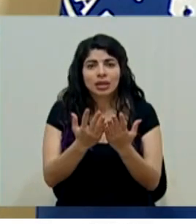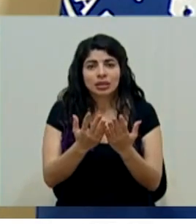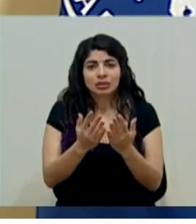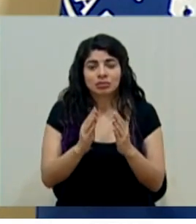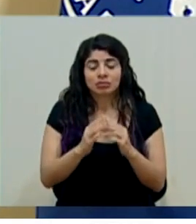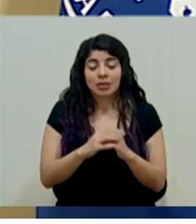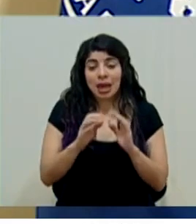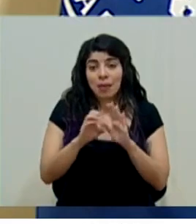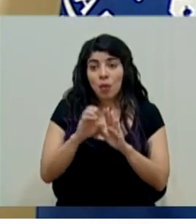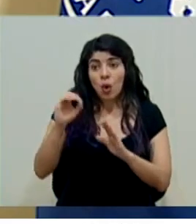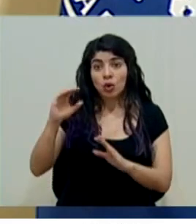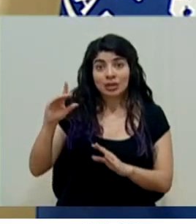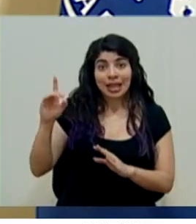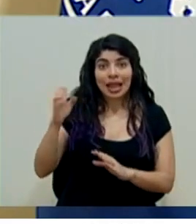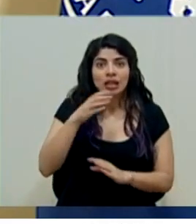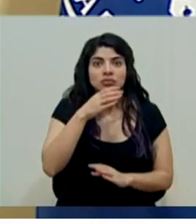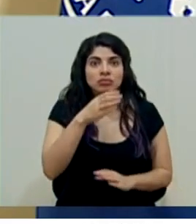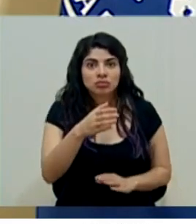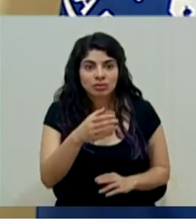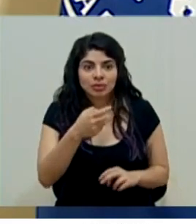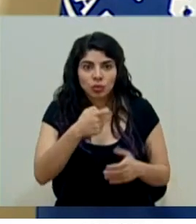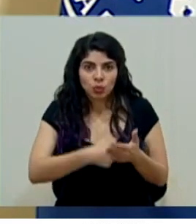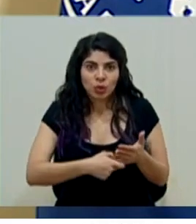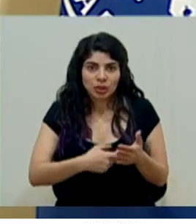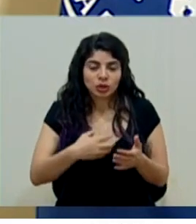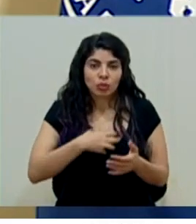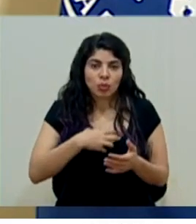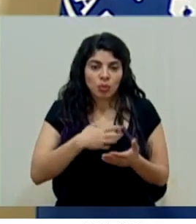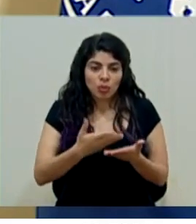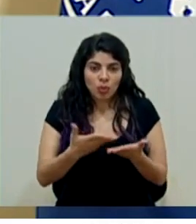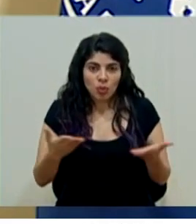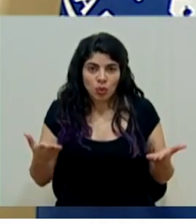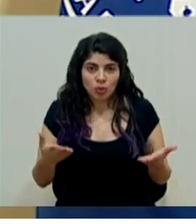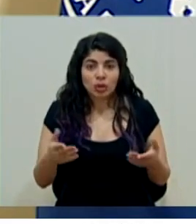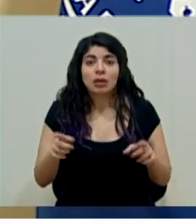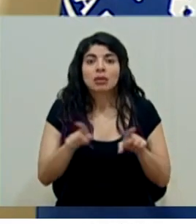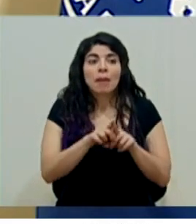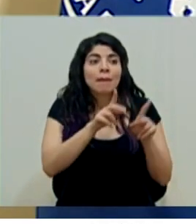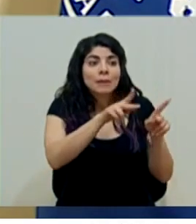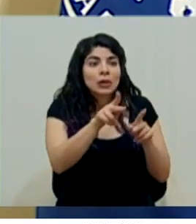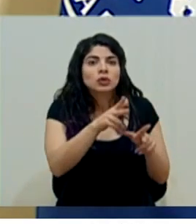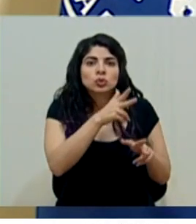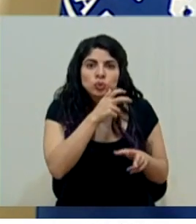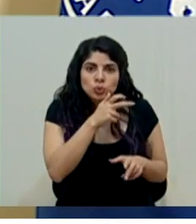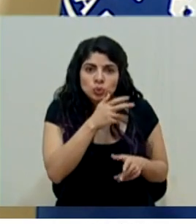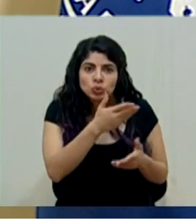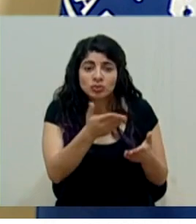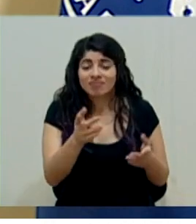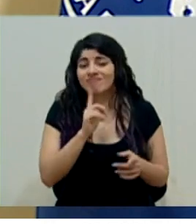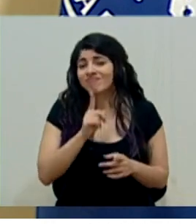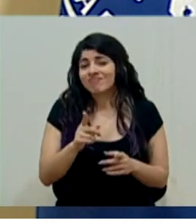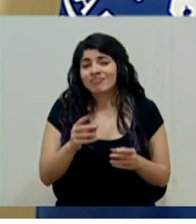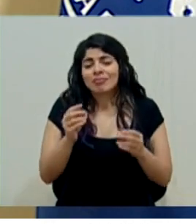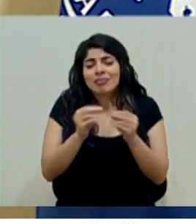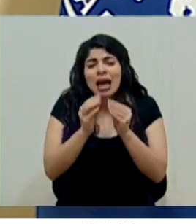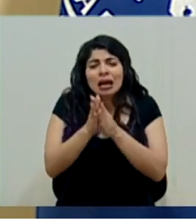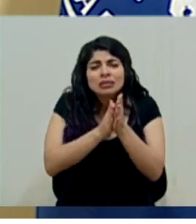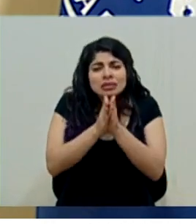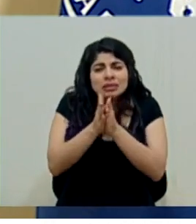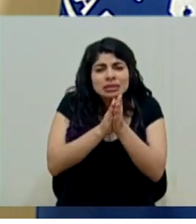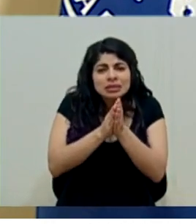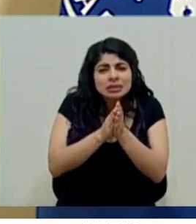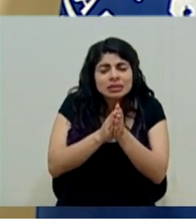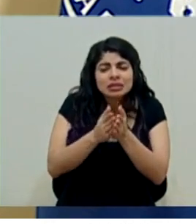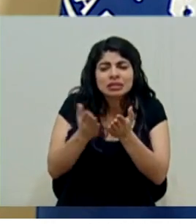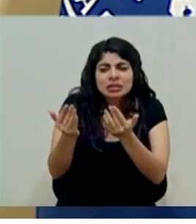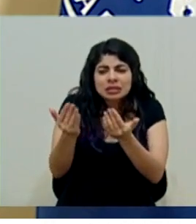órgano serio como la OCDE, pero también estamos escuchando a la ciudadanía. En fin, estamos enriqueciendo